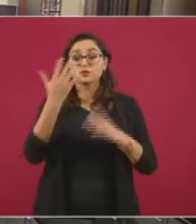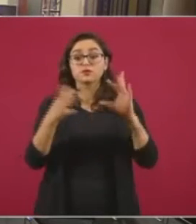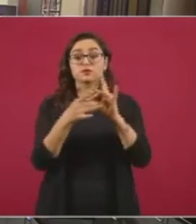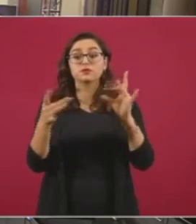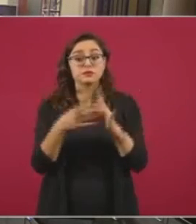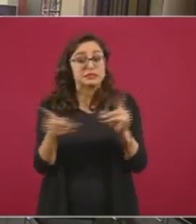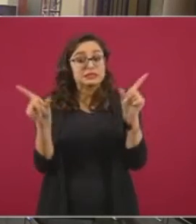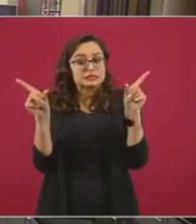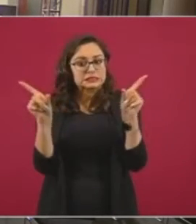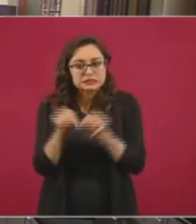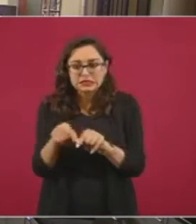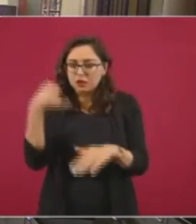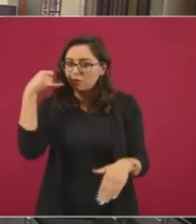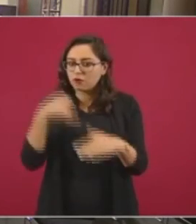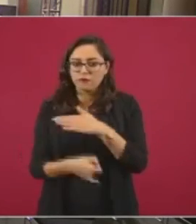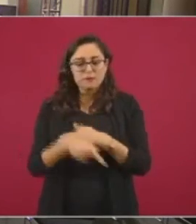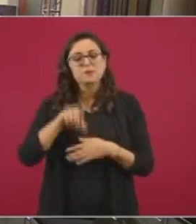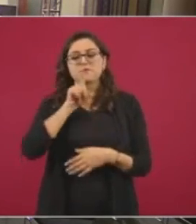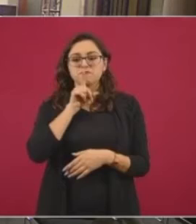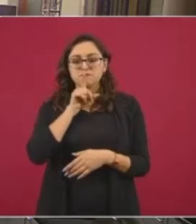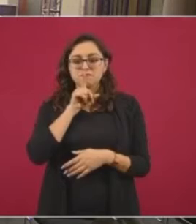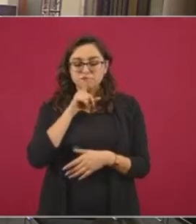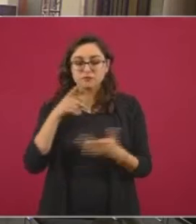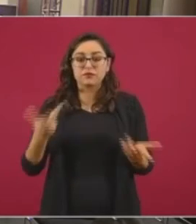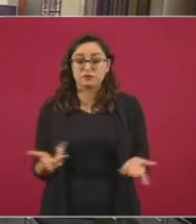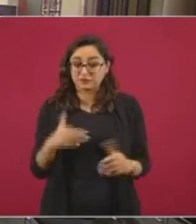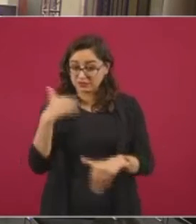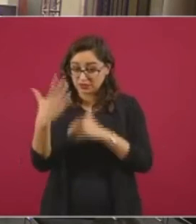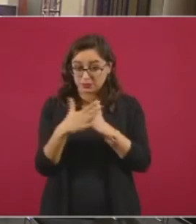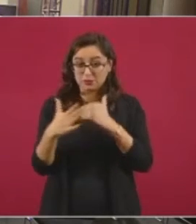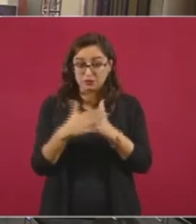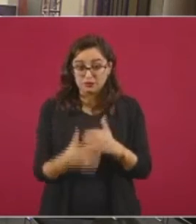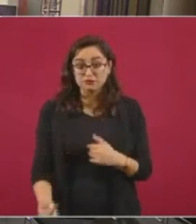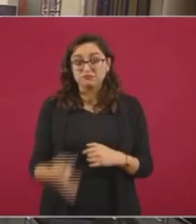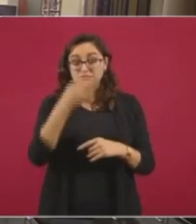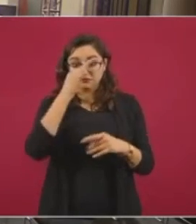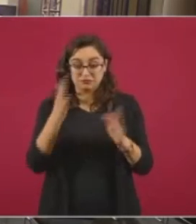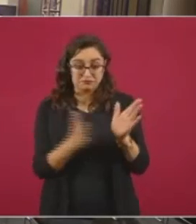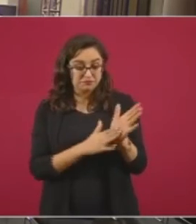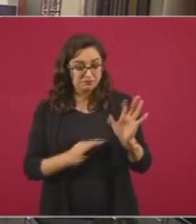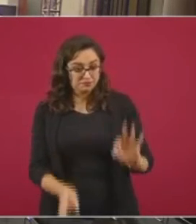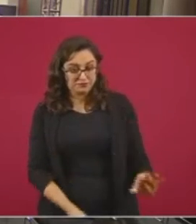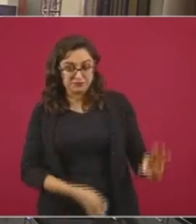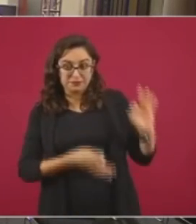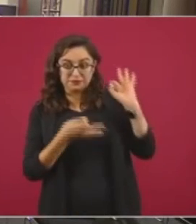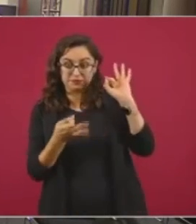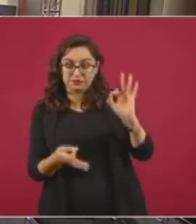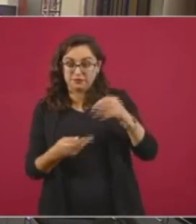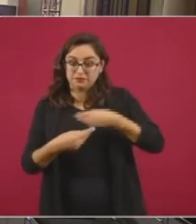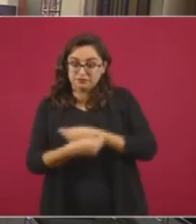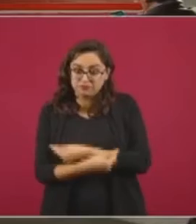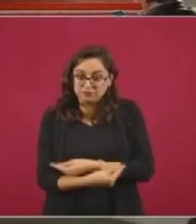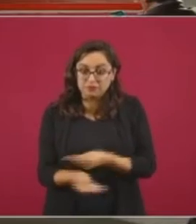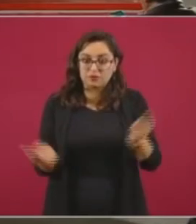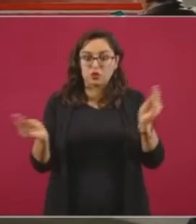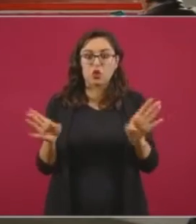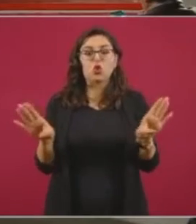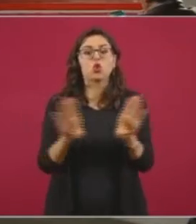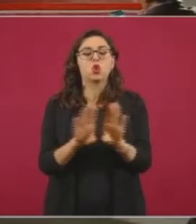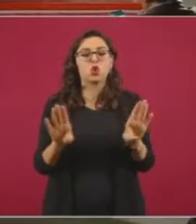esta ocasión, que estamos próximos a anunciar formalmente este documento. Este documento es la Política